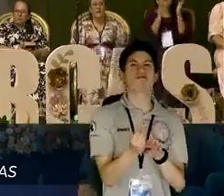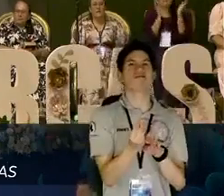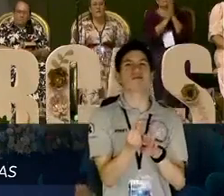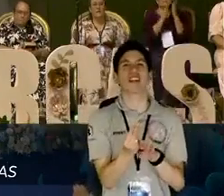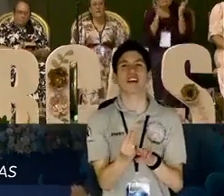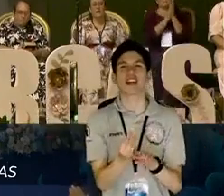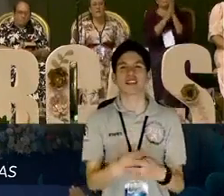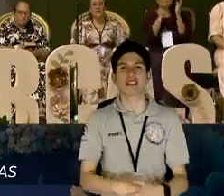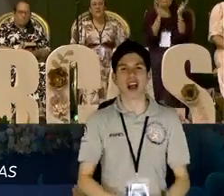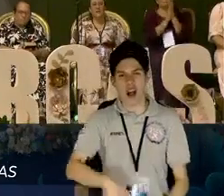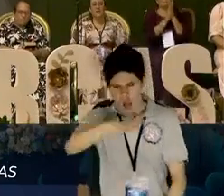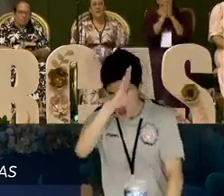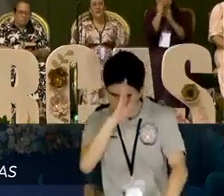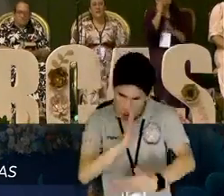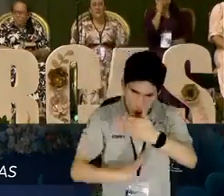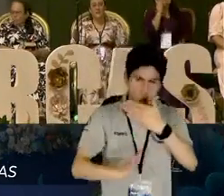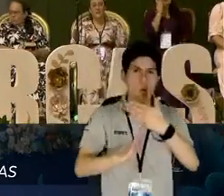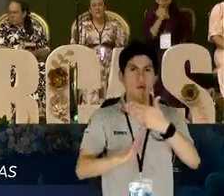Con humildad,